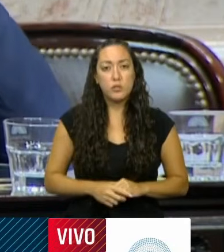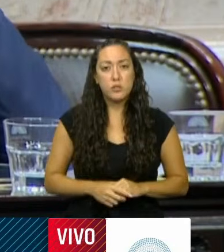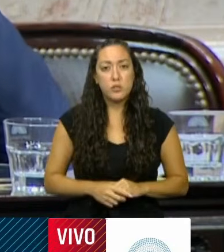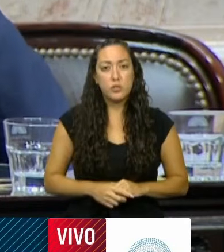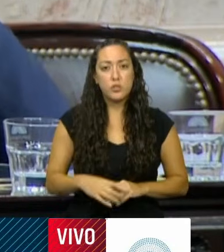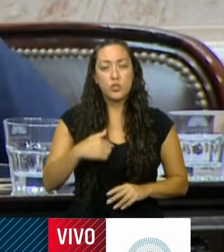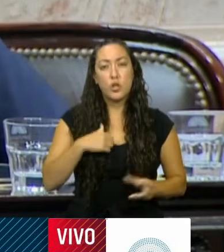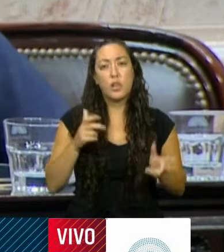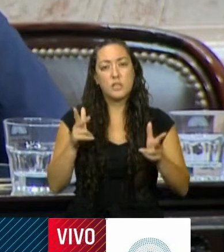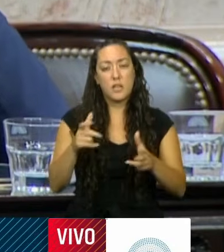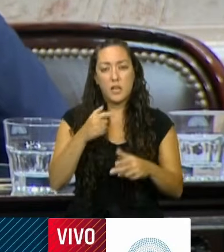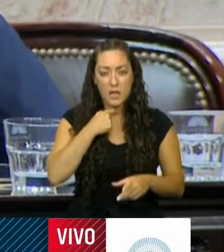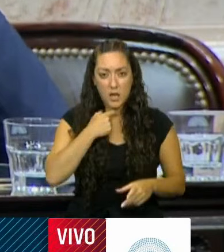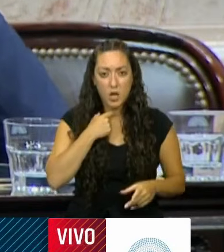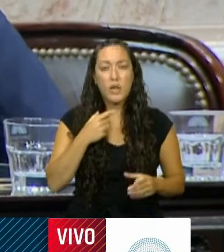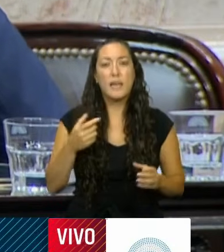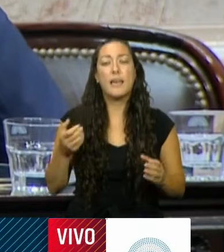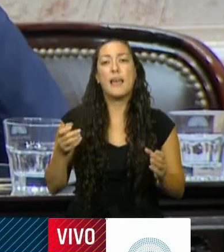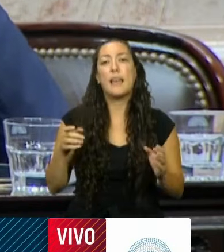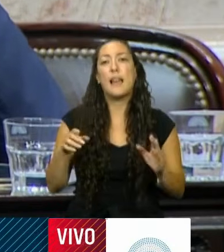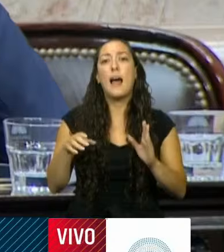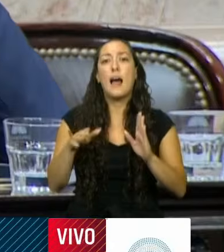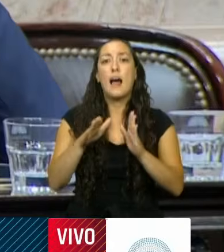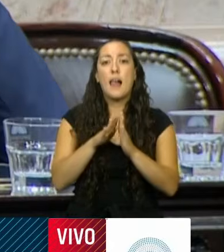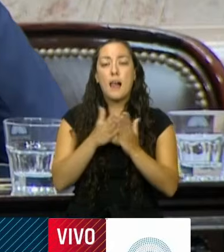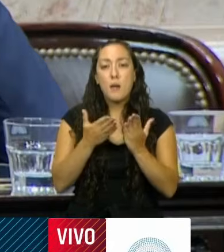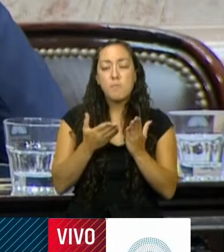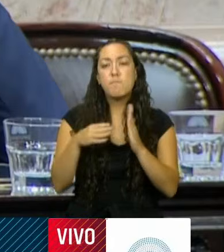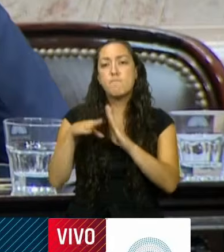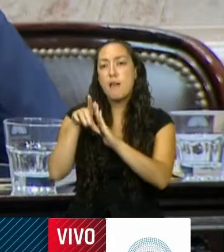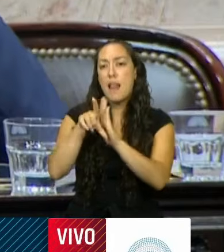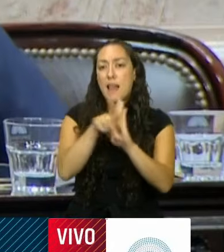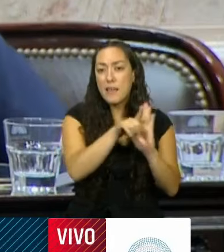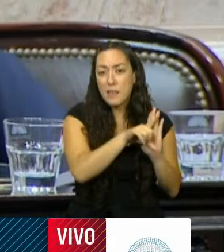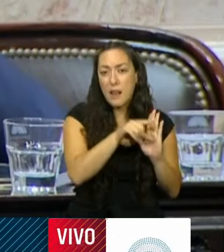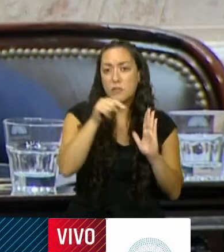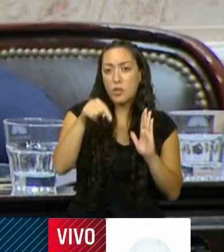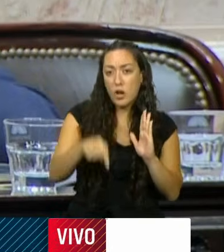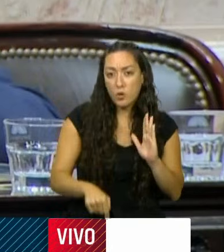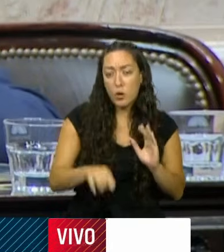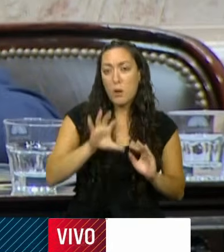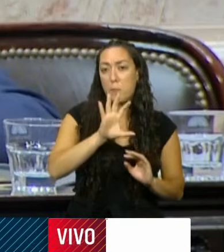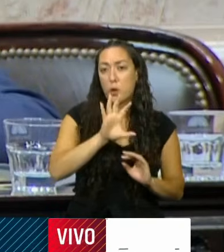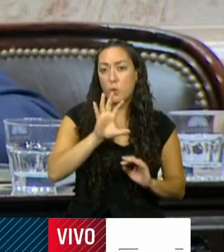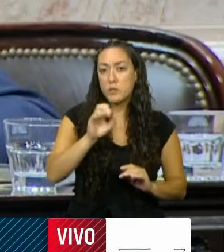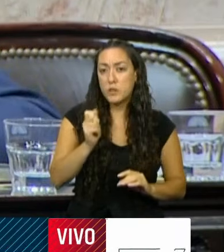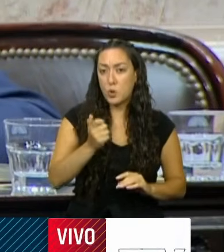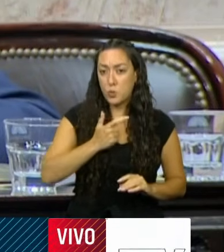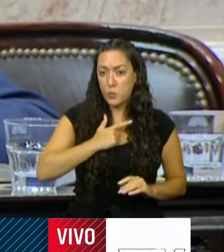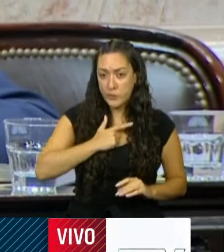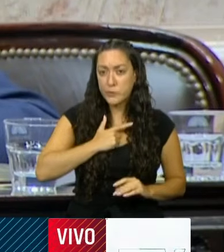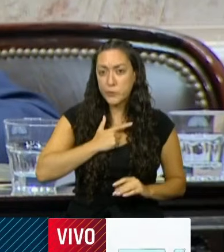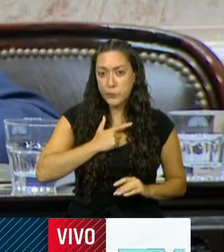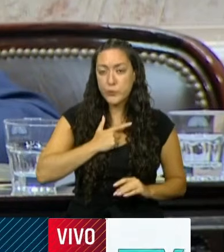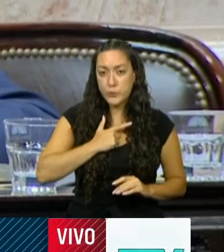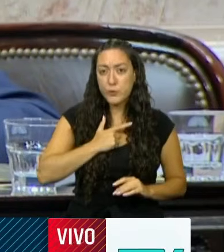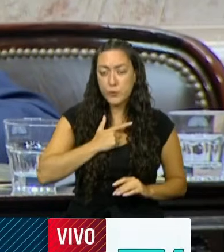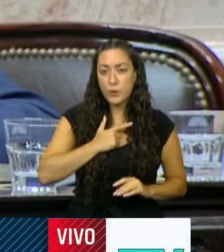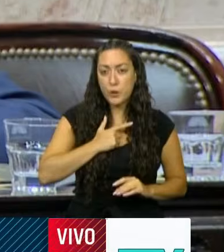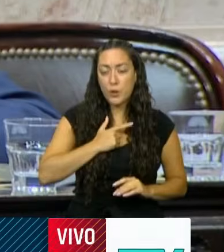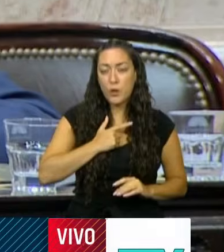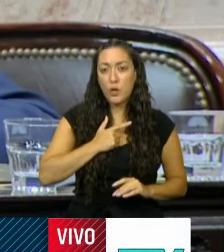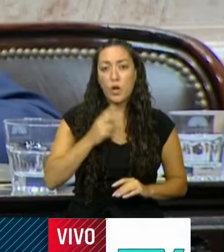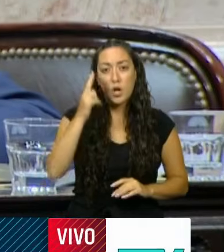quiero que interprete que la legislación actual, nuestra provincia está conformada en